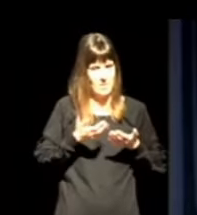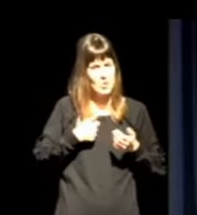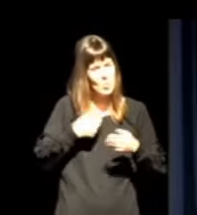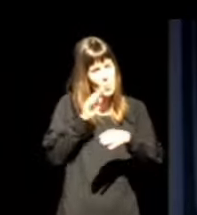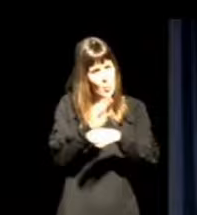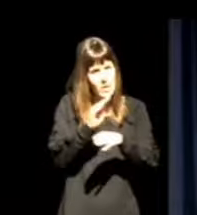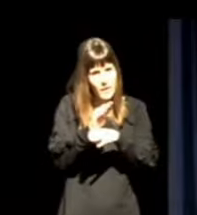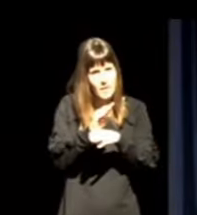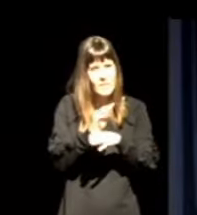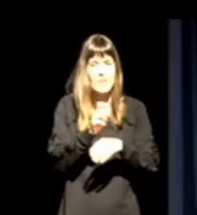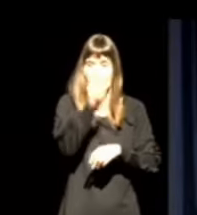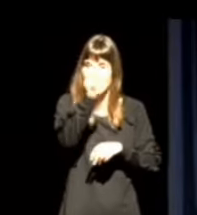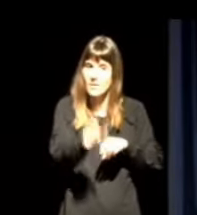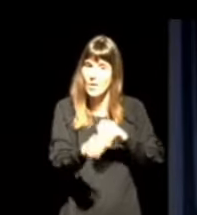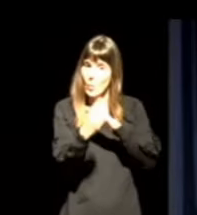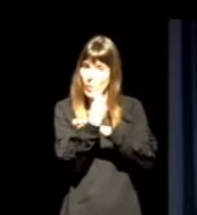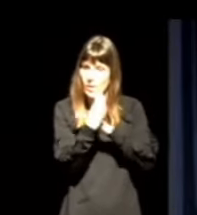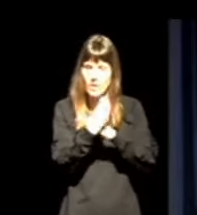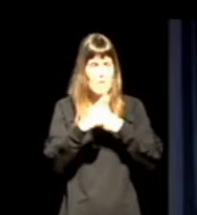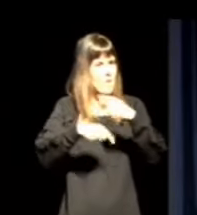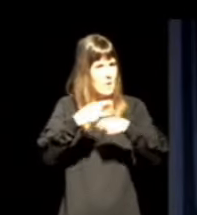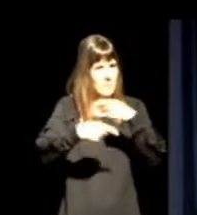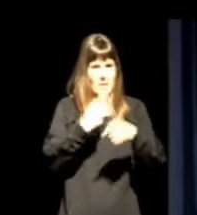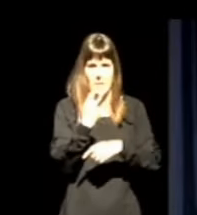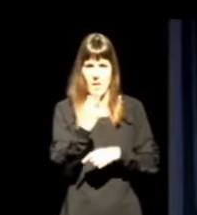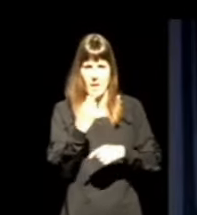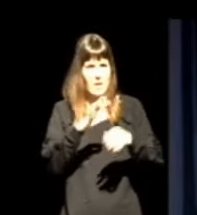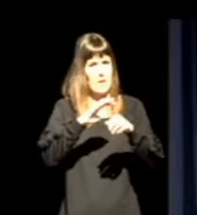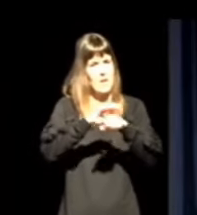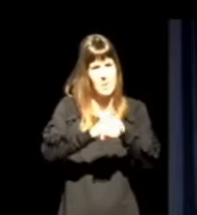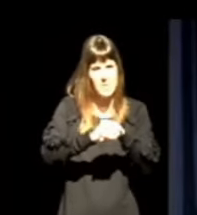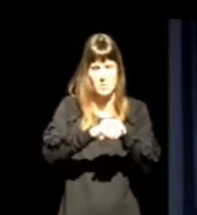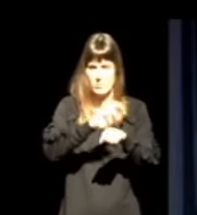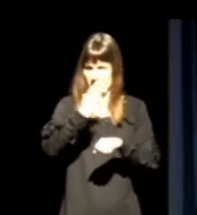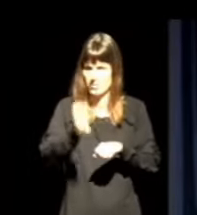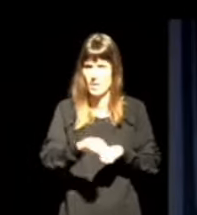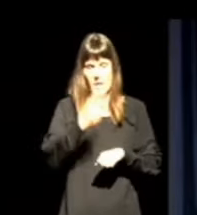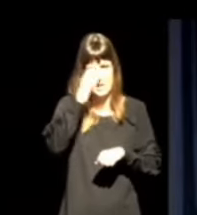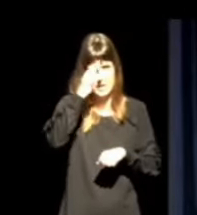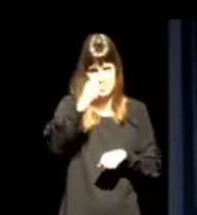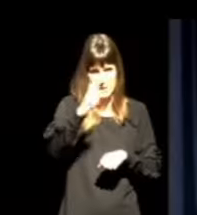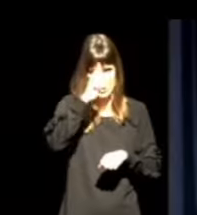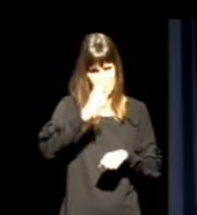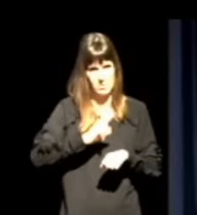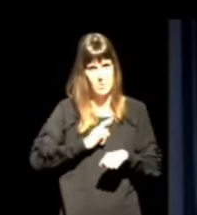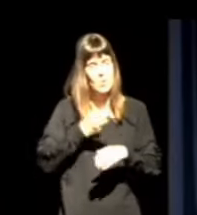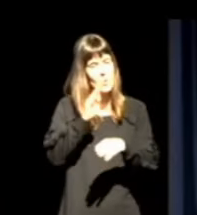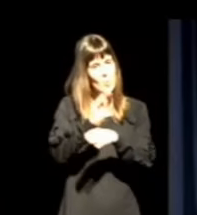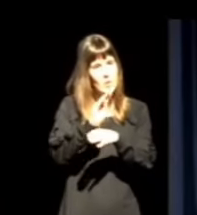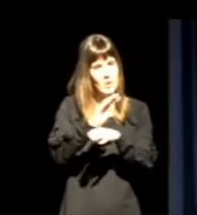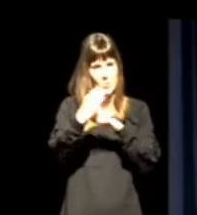por la pareja, por la familia, por los amigos. El respeto mutuo y el cuidado mutuo.